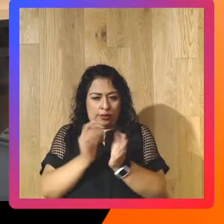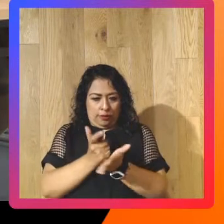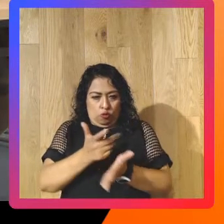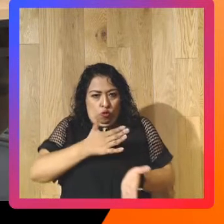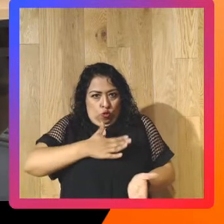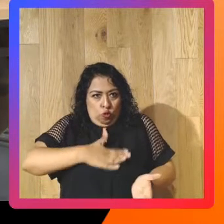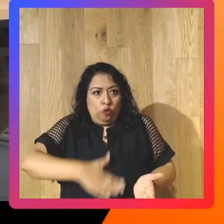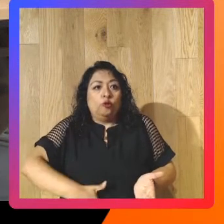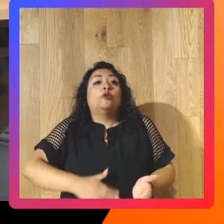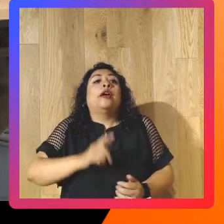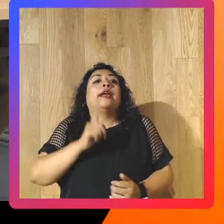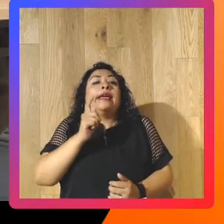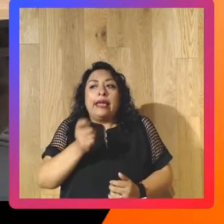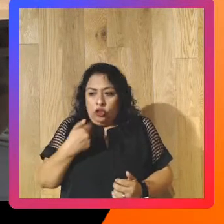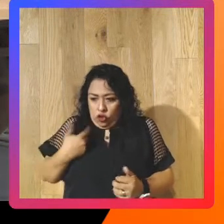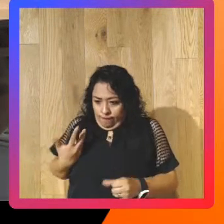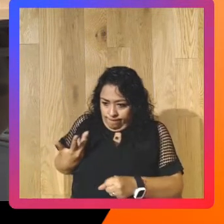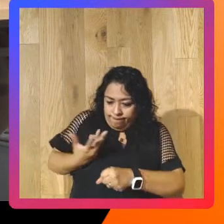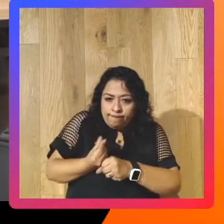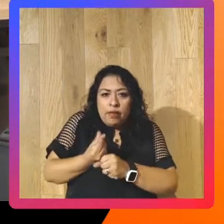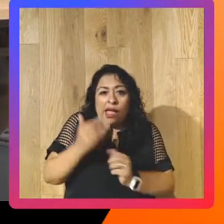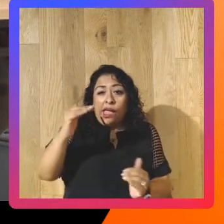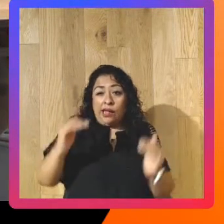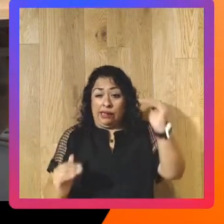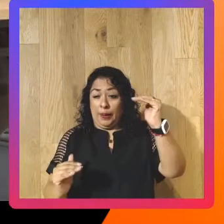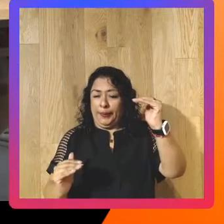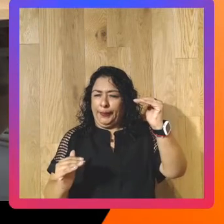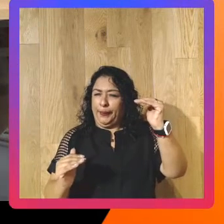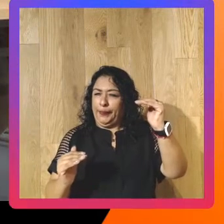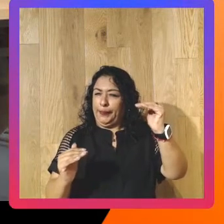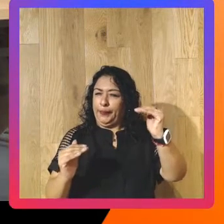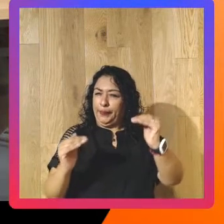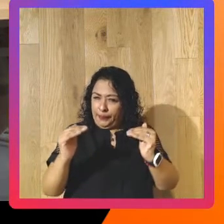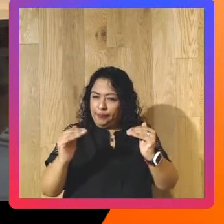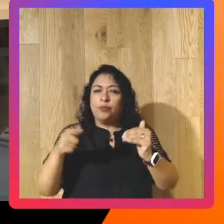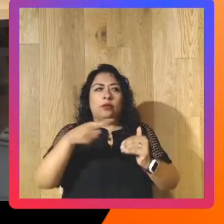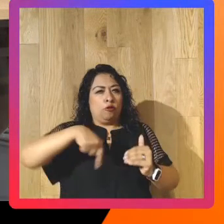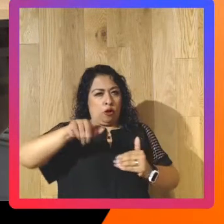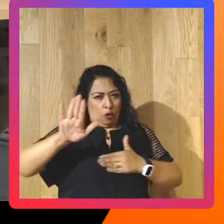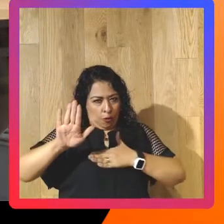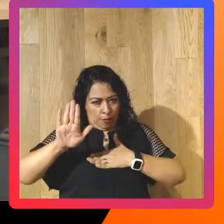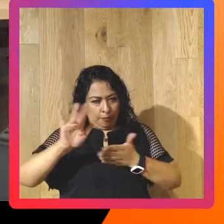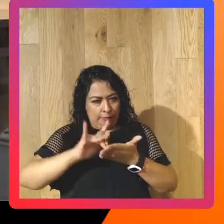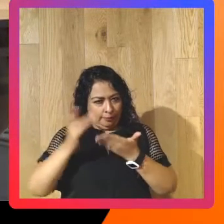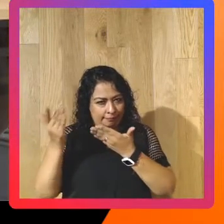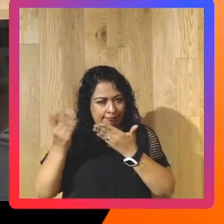digno, tomar acción y reducir esta brecha de género. Hagamos este compromiso. Muchas